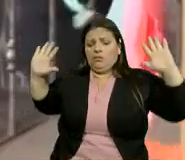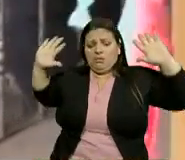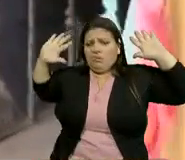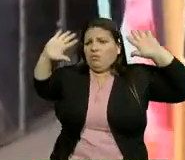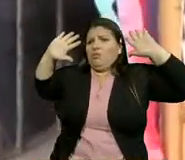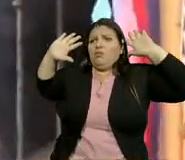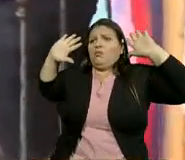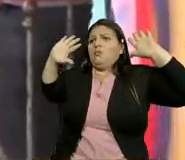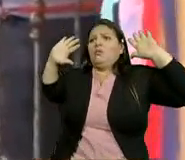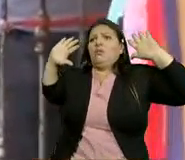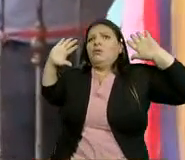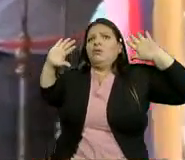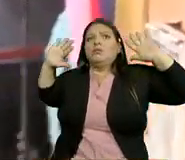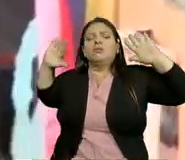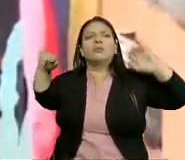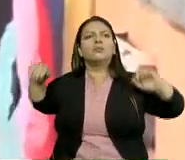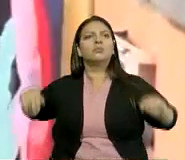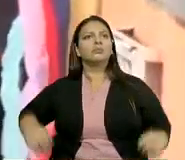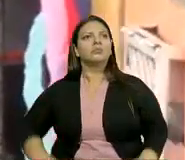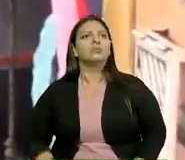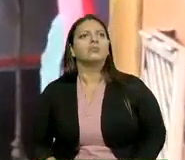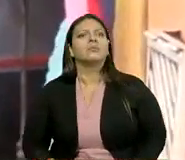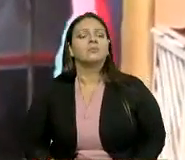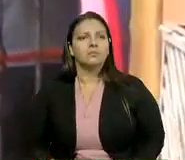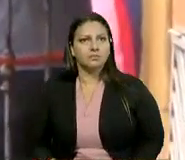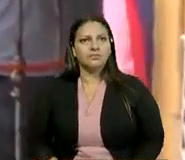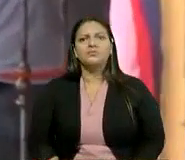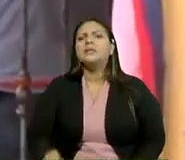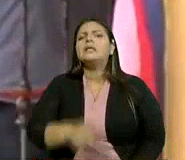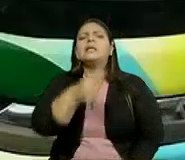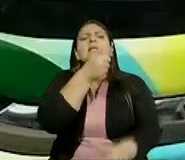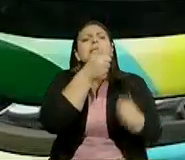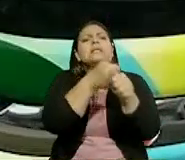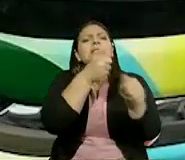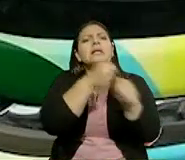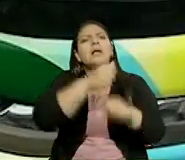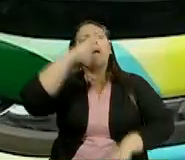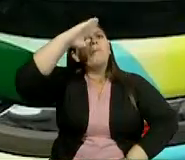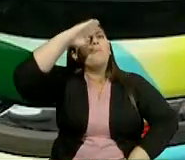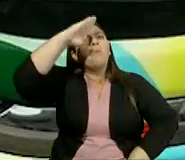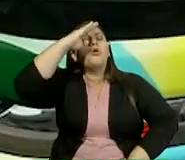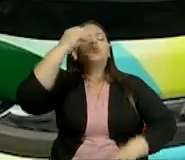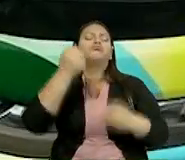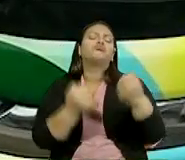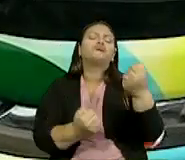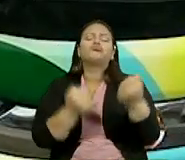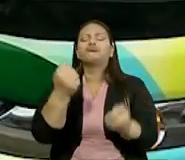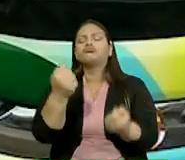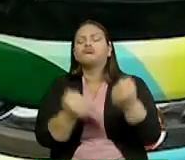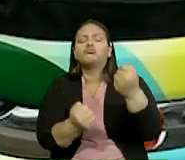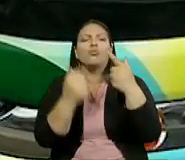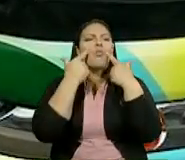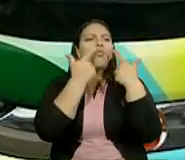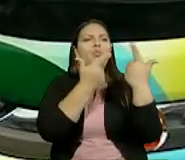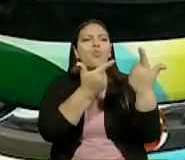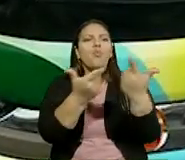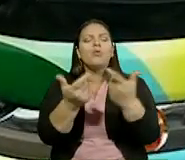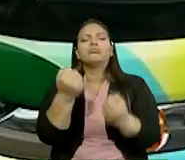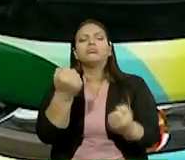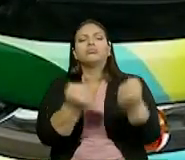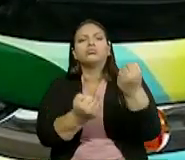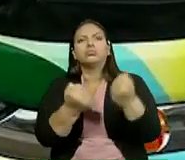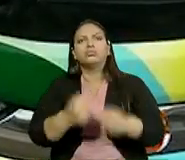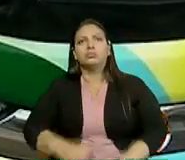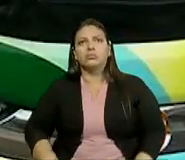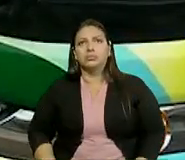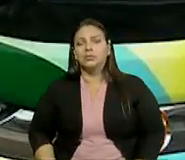Los malandros no contaron que a pocos kilómetros del atraco una patrulla policial se encontraba en servicio, misma que al enterarse del asalto y robo se dirigió al sitio del hecho, encontrando